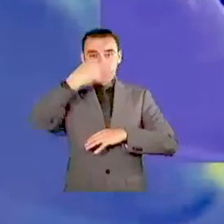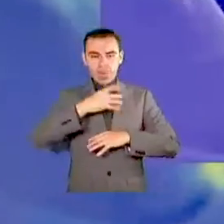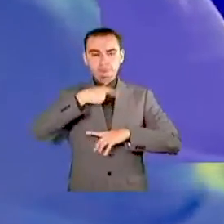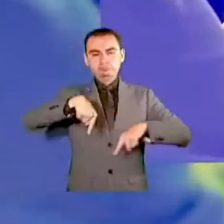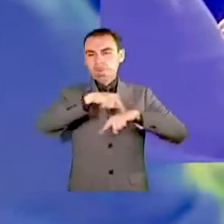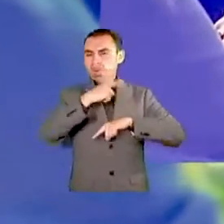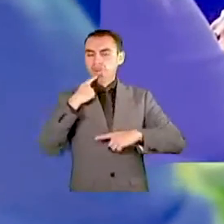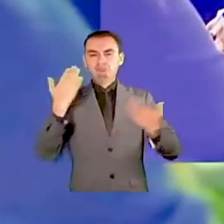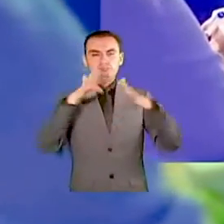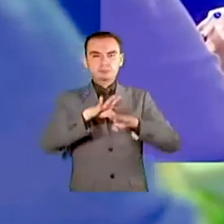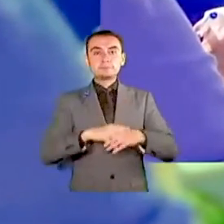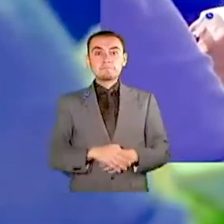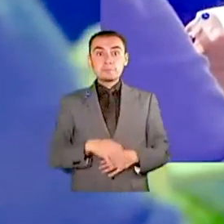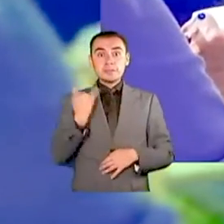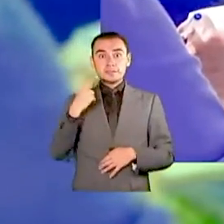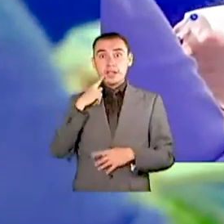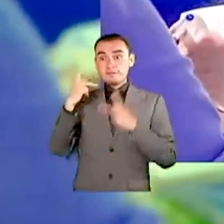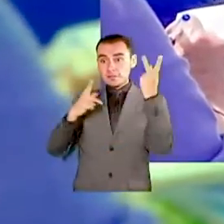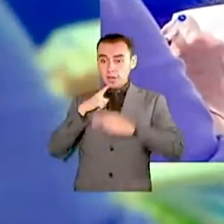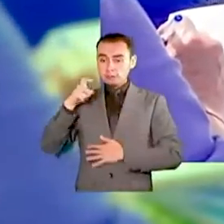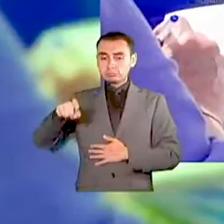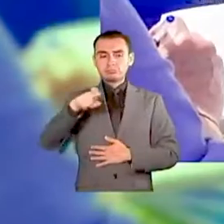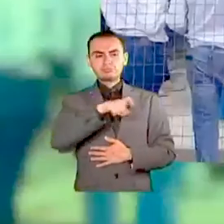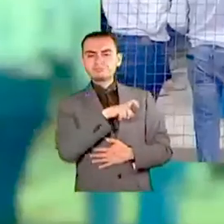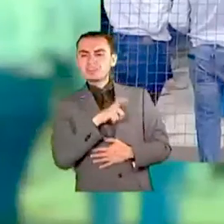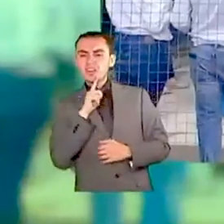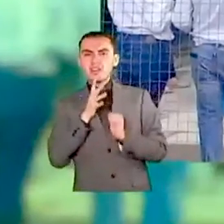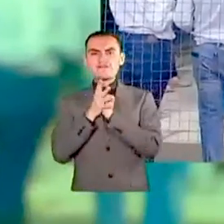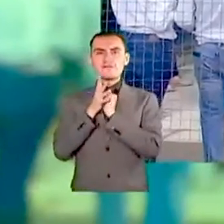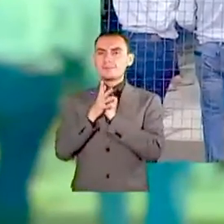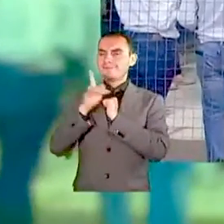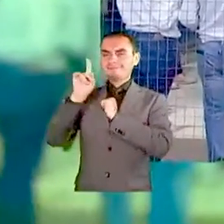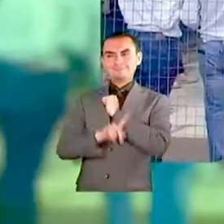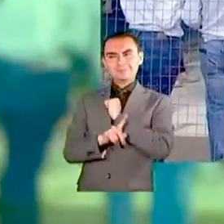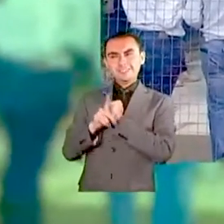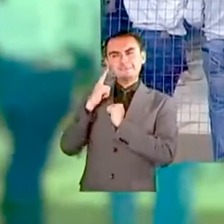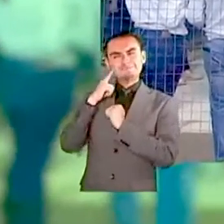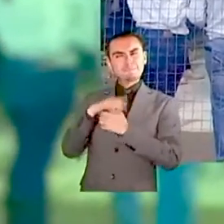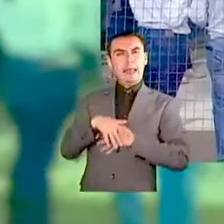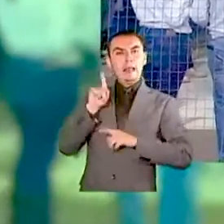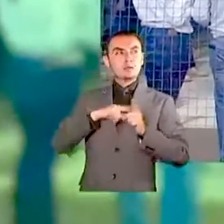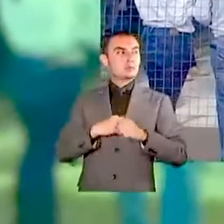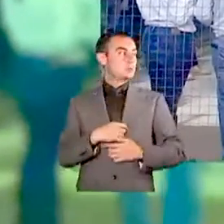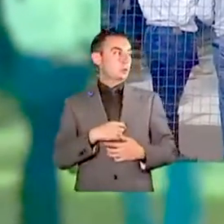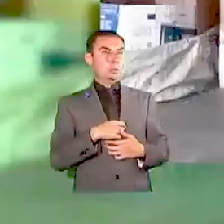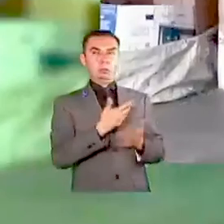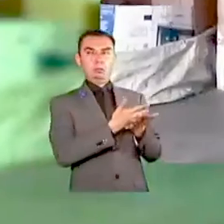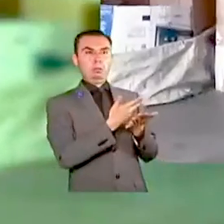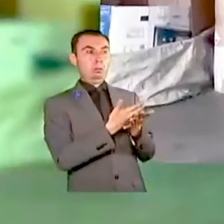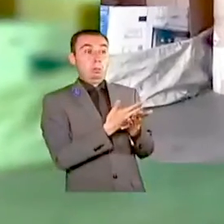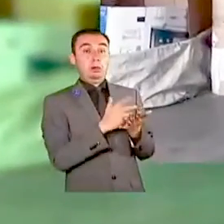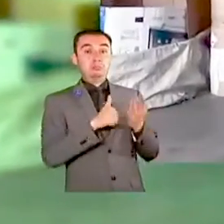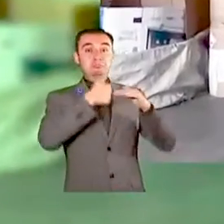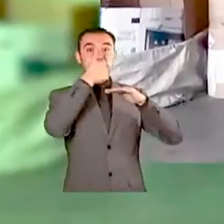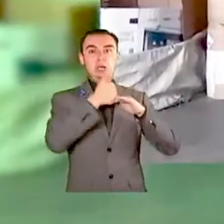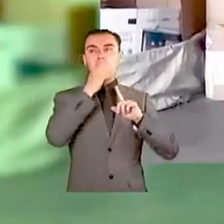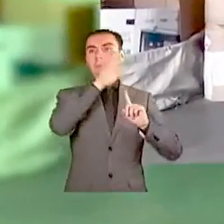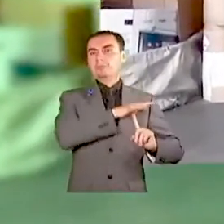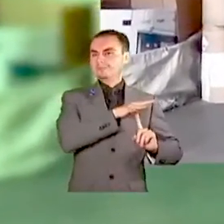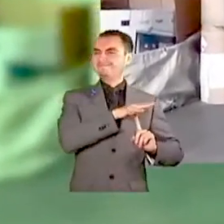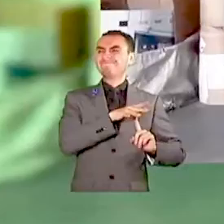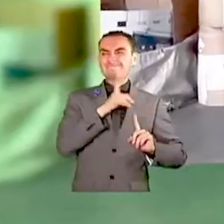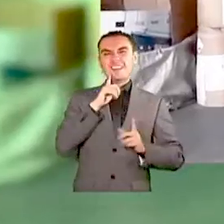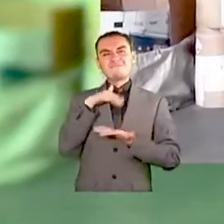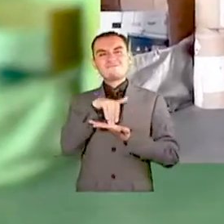Tras visitar el lugar, se presentó un informe con fines disciplinarios al evidenciar presuntas omisiones por parte de los mandatarios territoriales